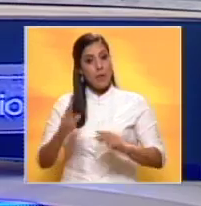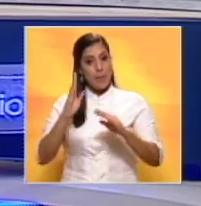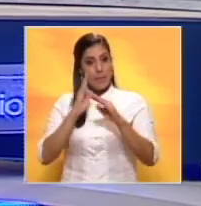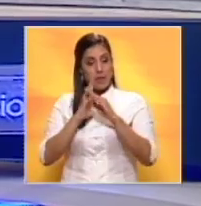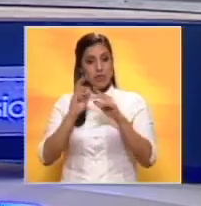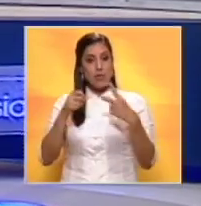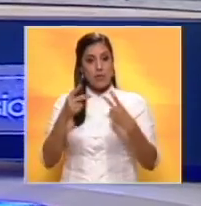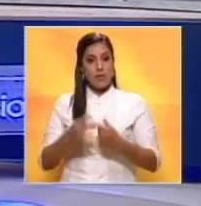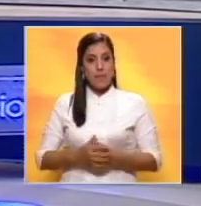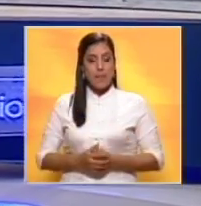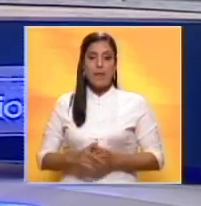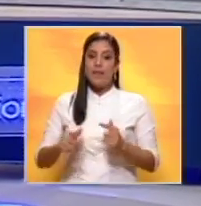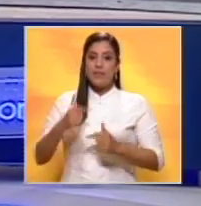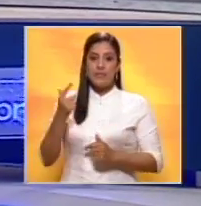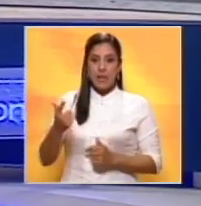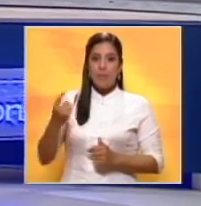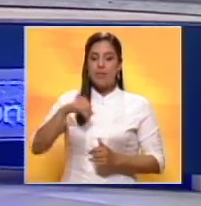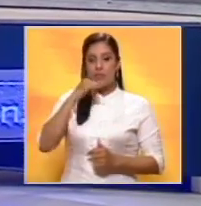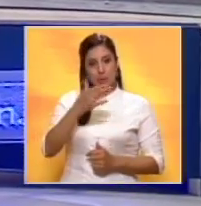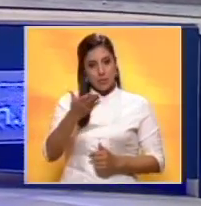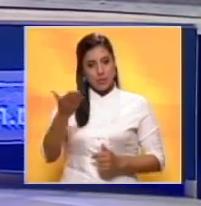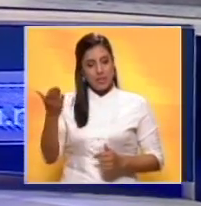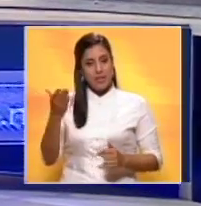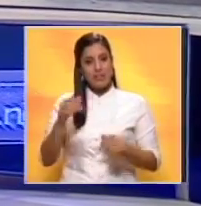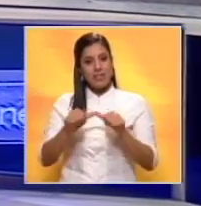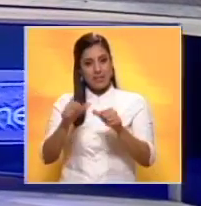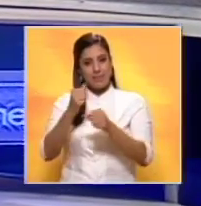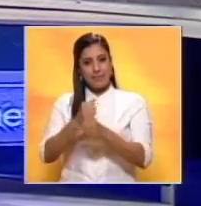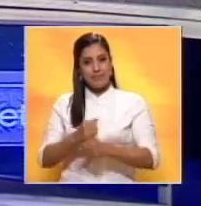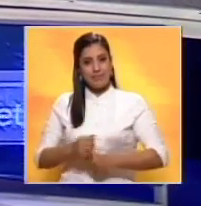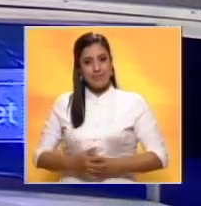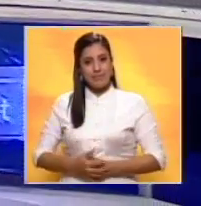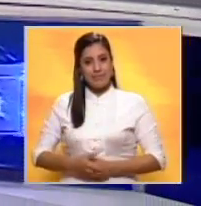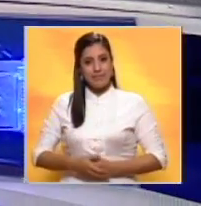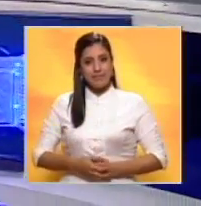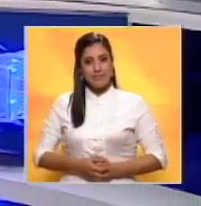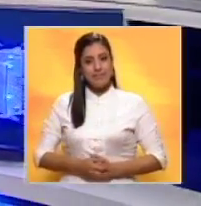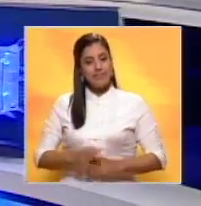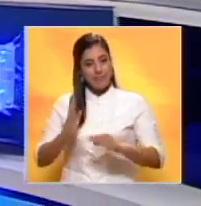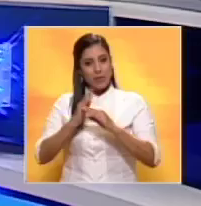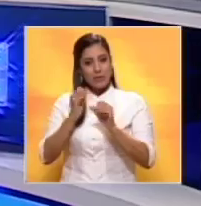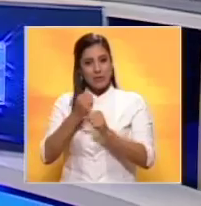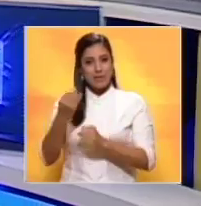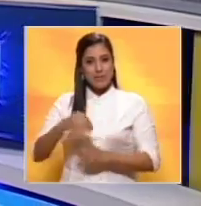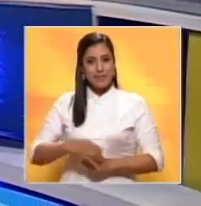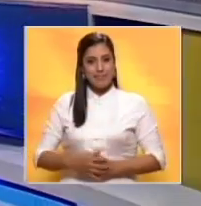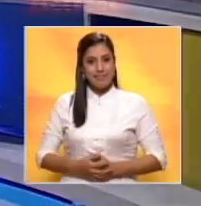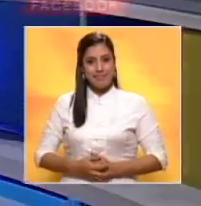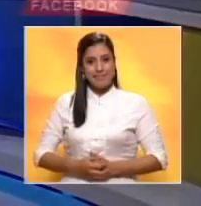Hacemos una nueva pausa. A regreso, más información para ustedes. Quédense allí. Ya regresamos.